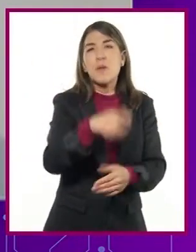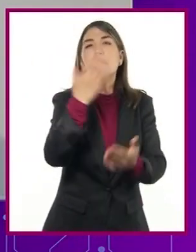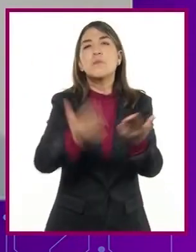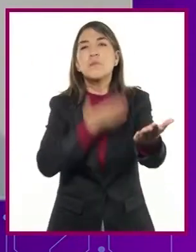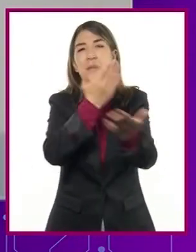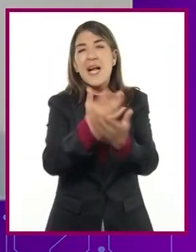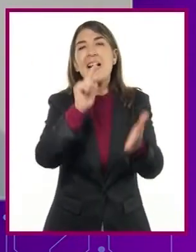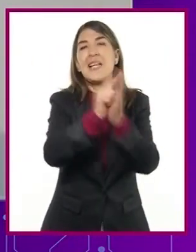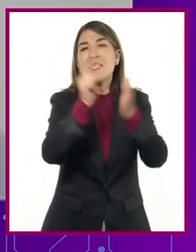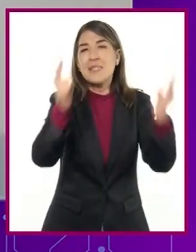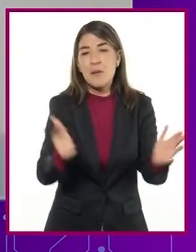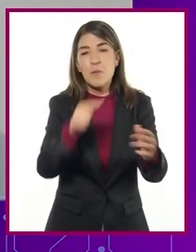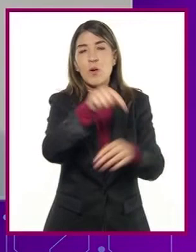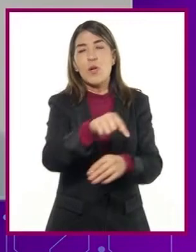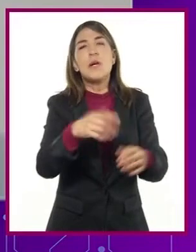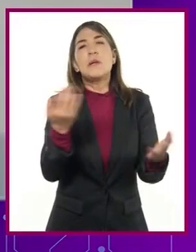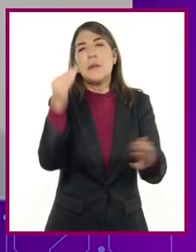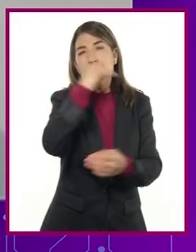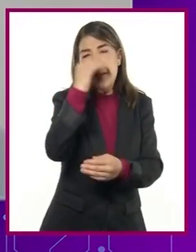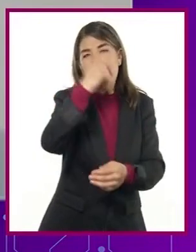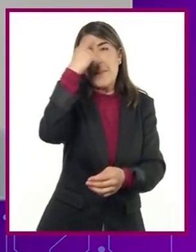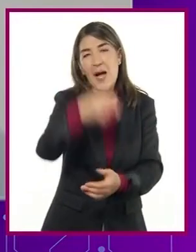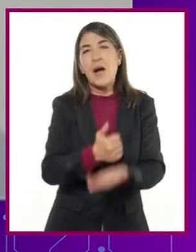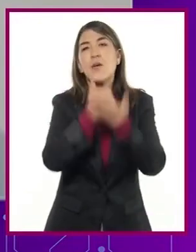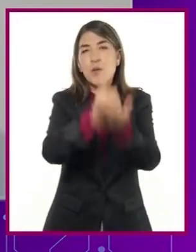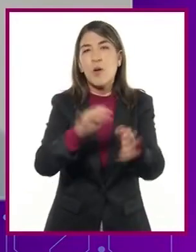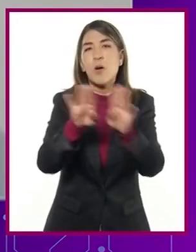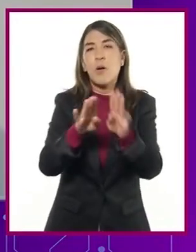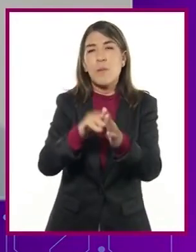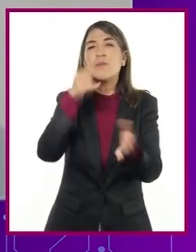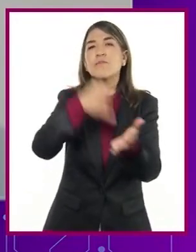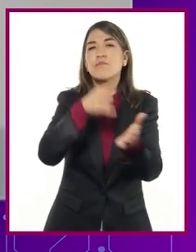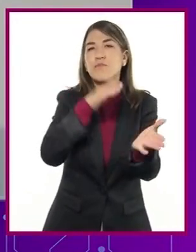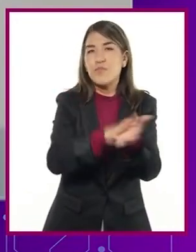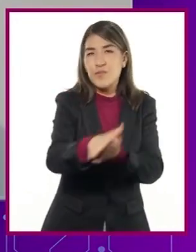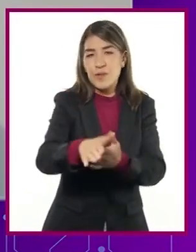solicito los libros de texto gratuitos bajo esta impresión.